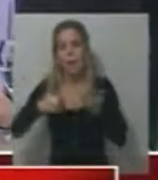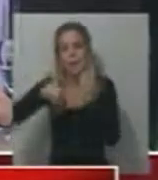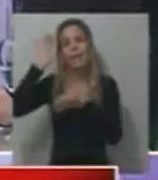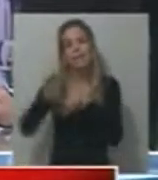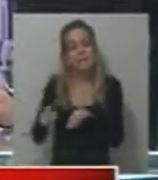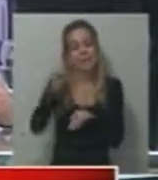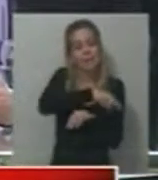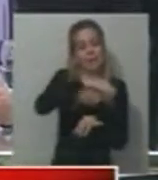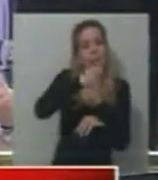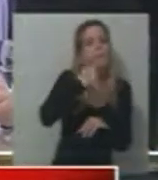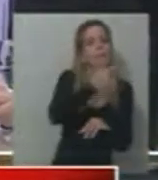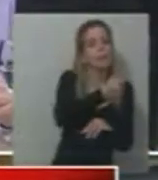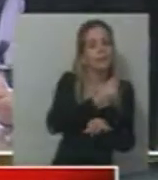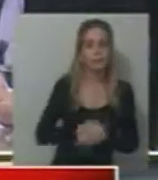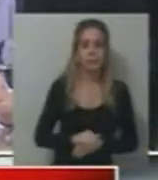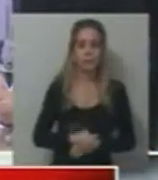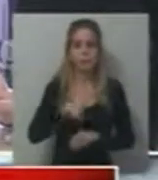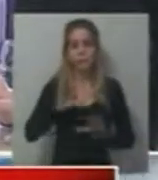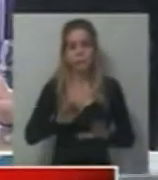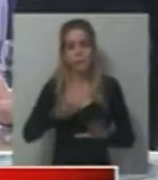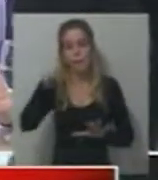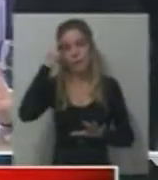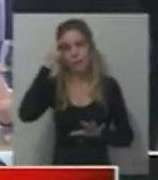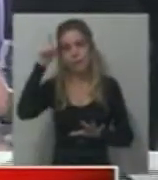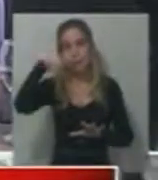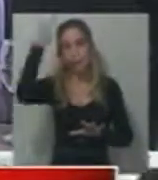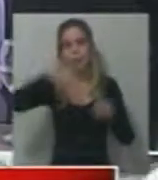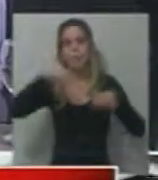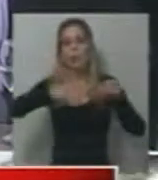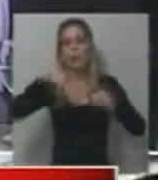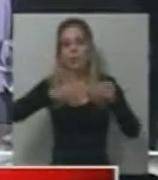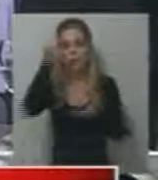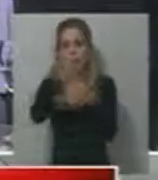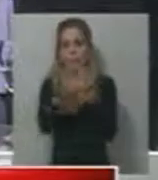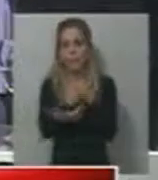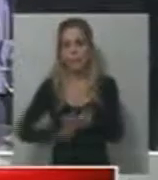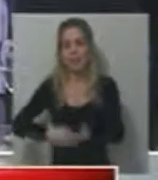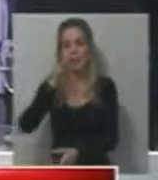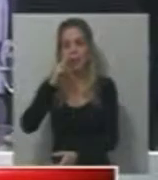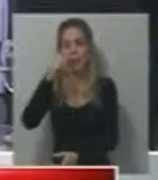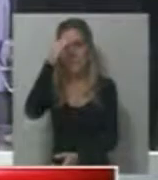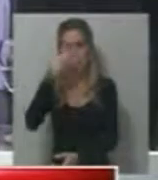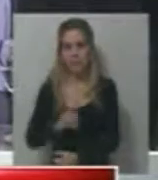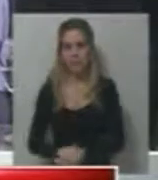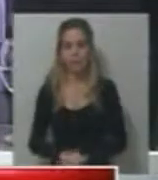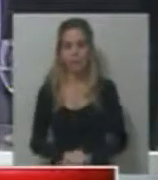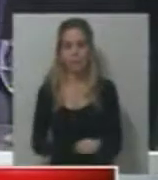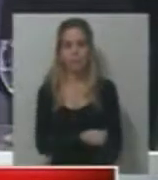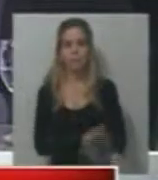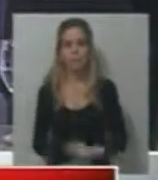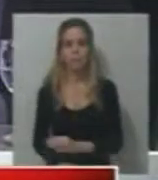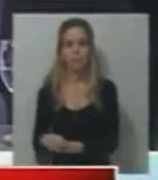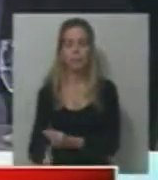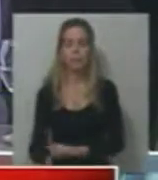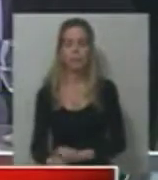pensar en Daniel Scioli rumbo 2015. El ala más dura, es cierto, quiere instalar a Sergio Uribarri, incluso. ¿Quién va a ganar? El que tenga más rating, como